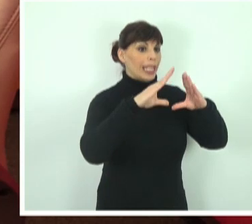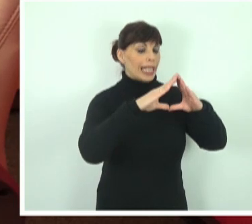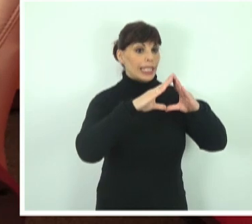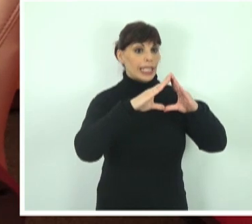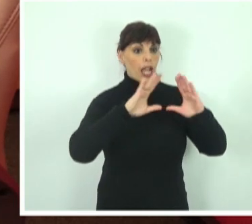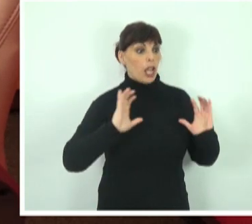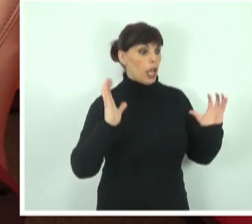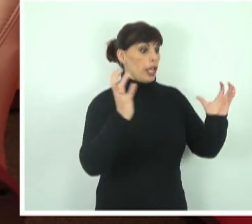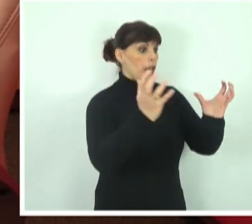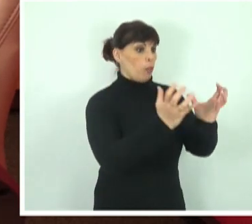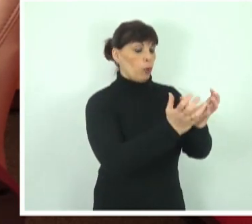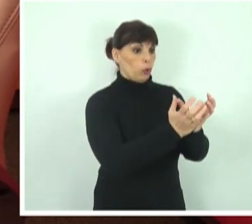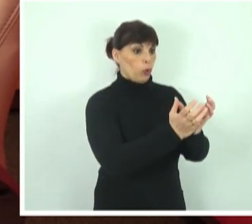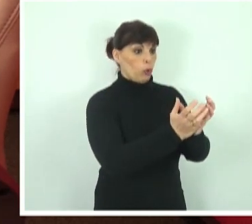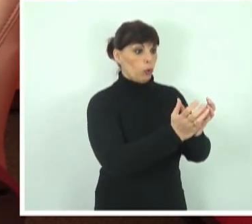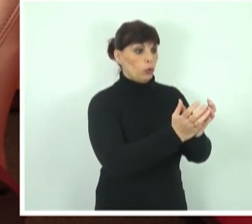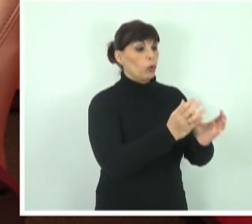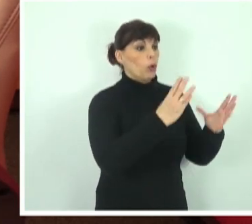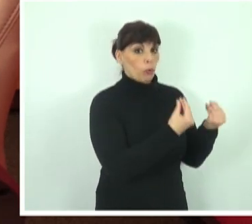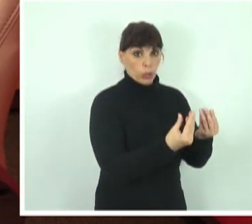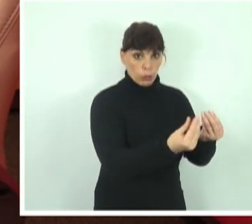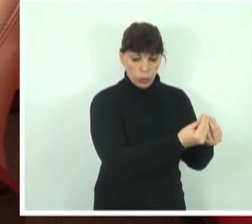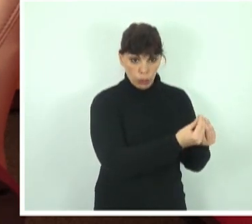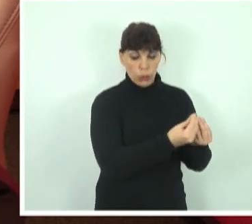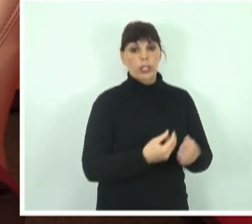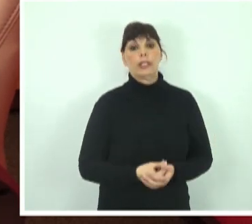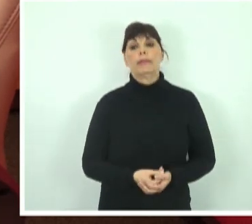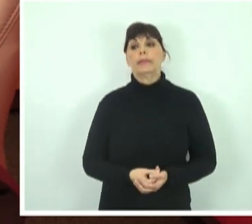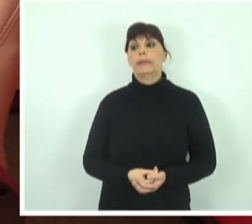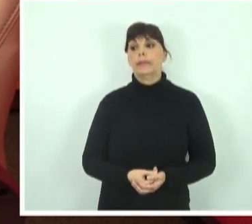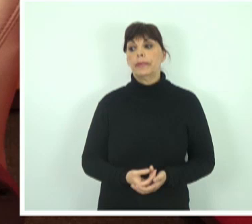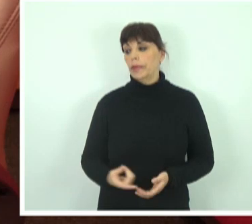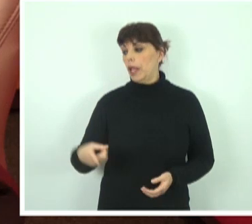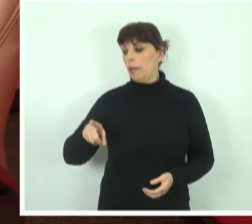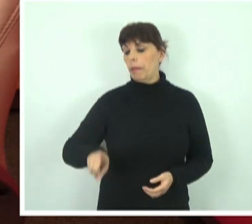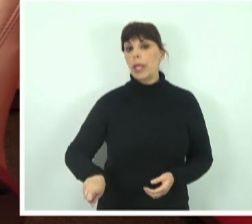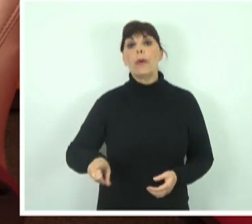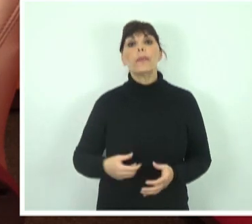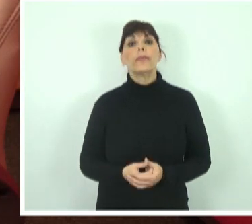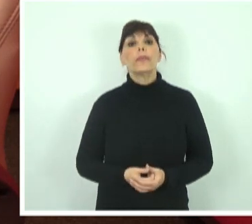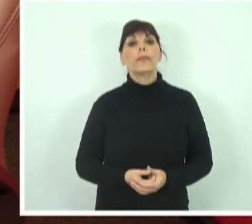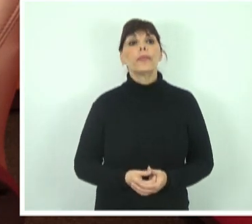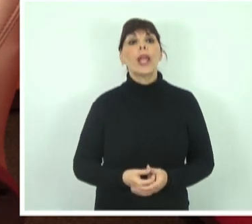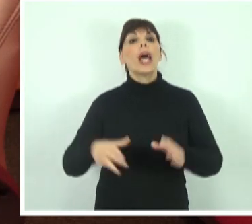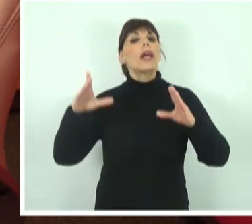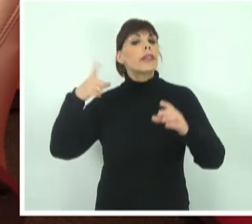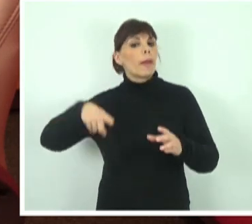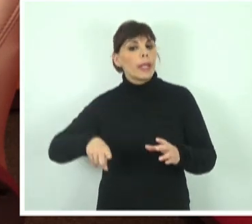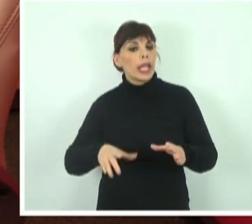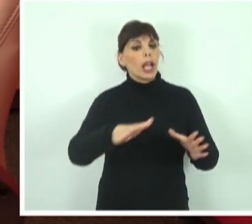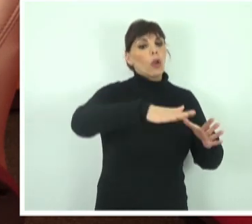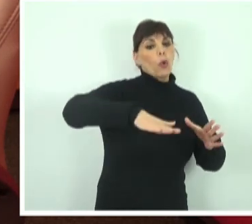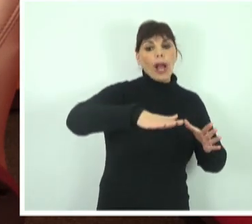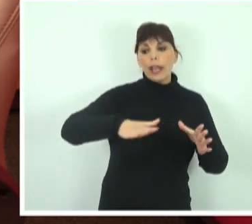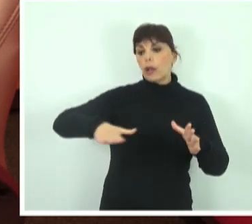pero en Mateo capítulo 18 podemos aprender de la iglesia local. Todos nosotros